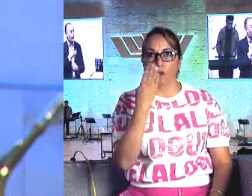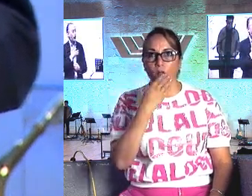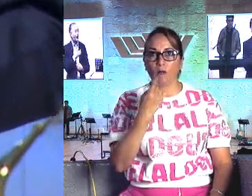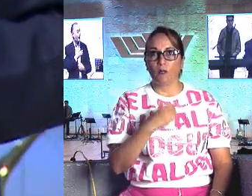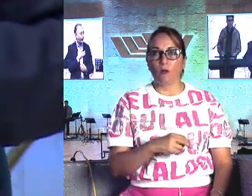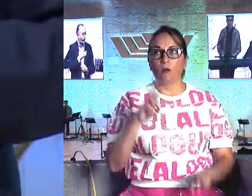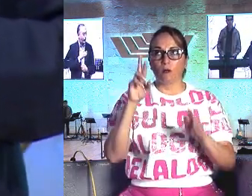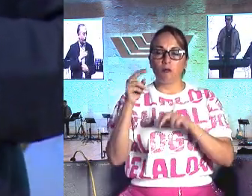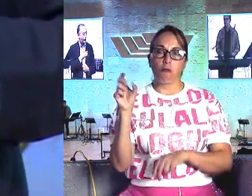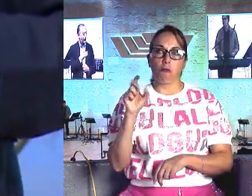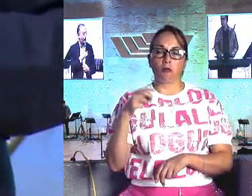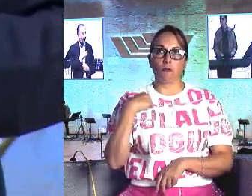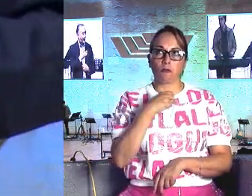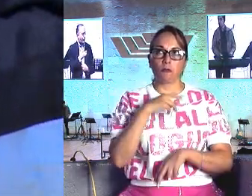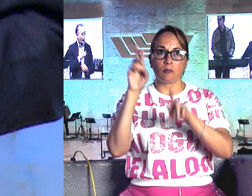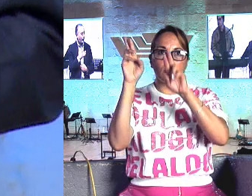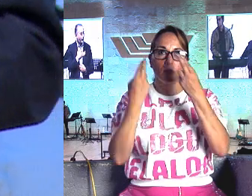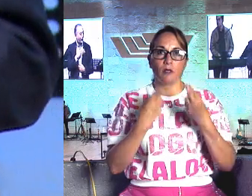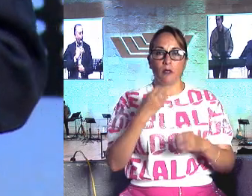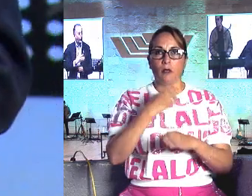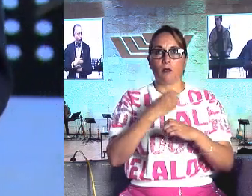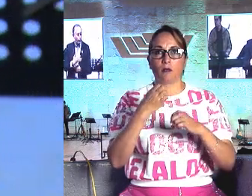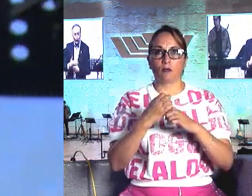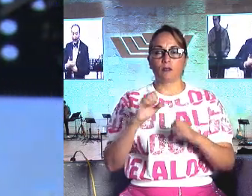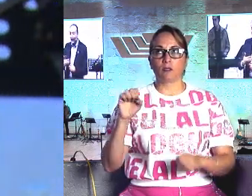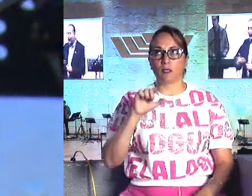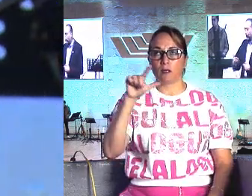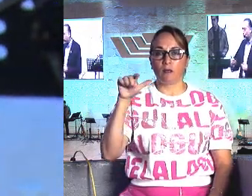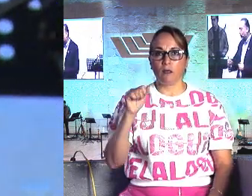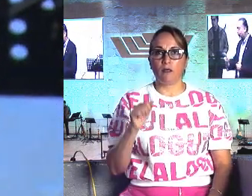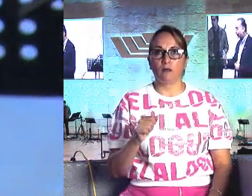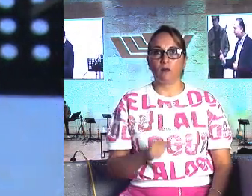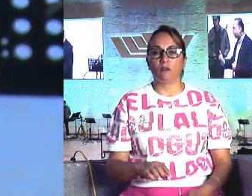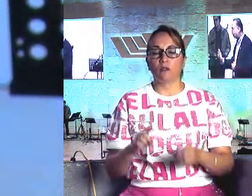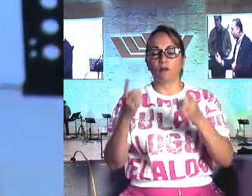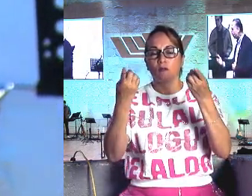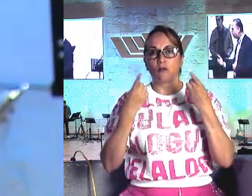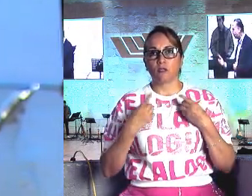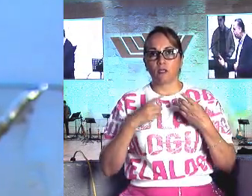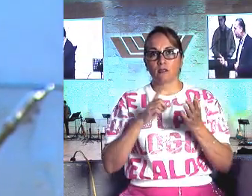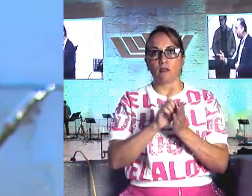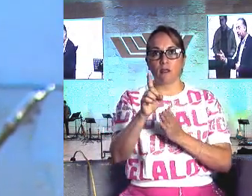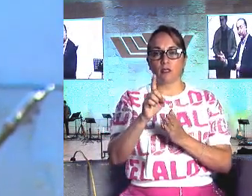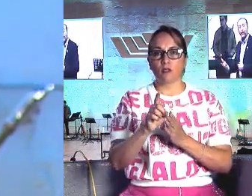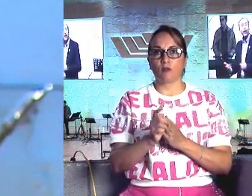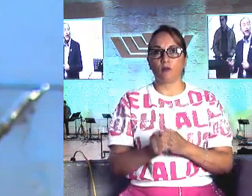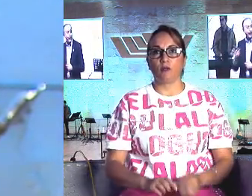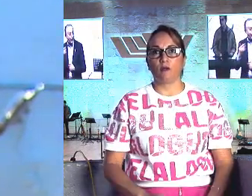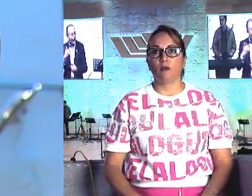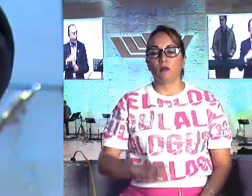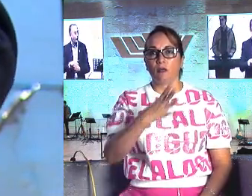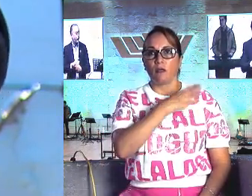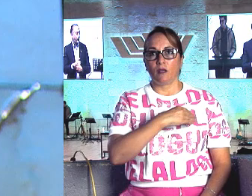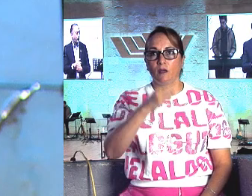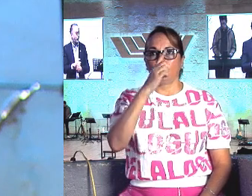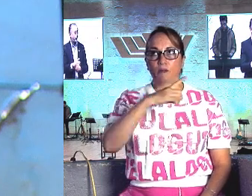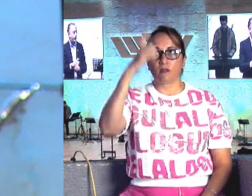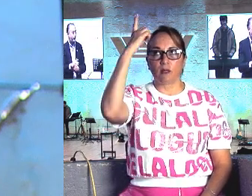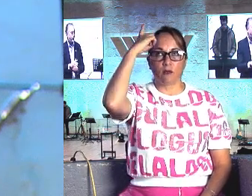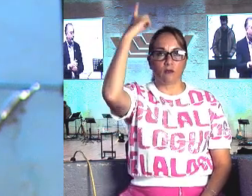lo recibimos, entonces Él nos otorga el derecho de ser llamados, ¿qué? Hijos de